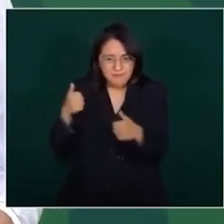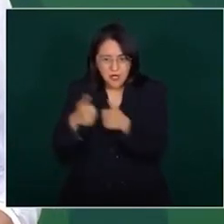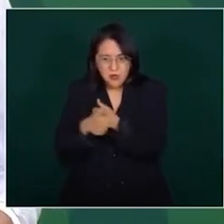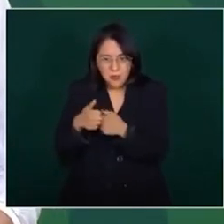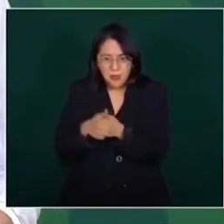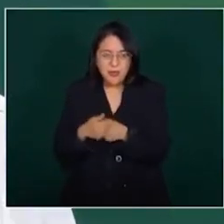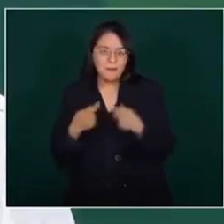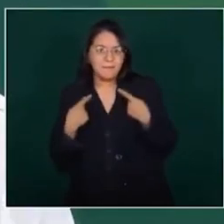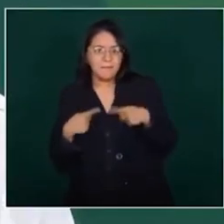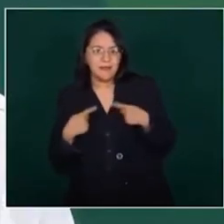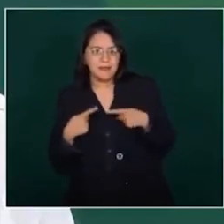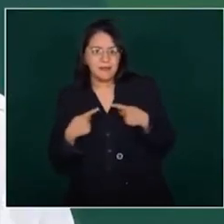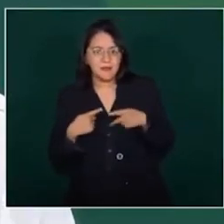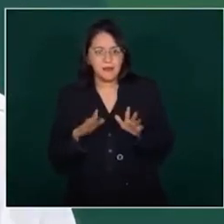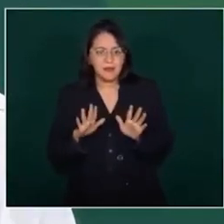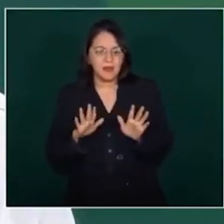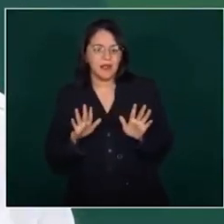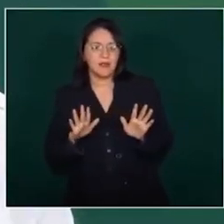pueblo.